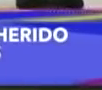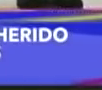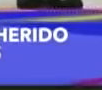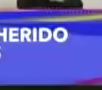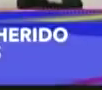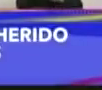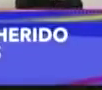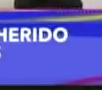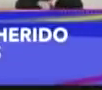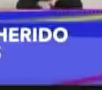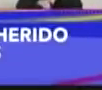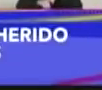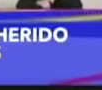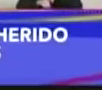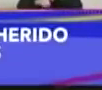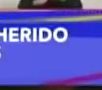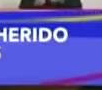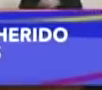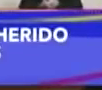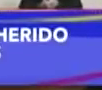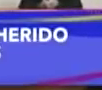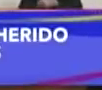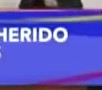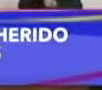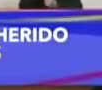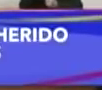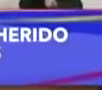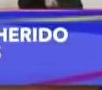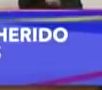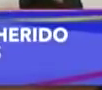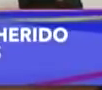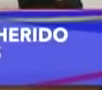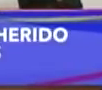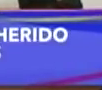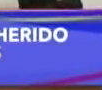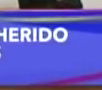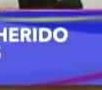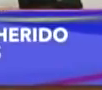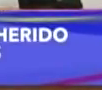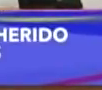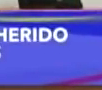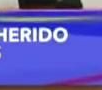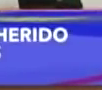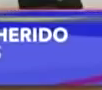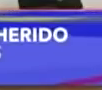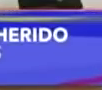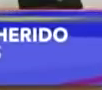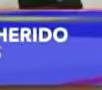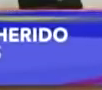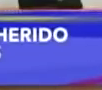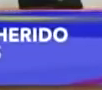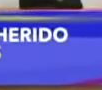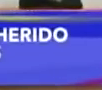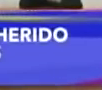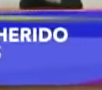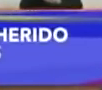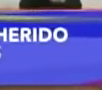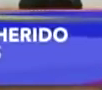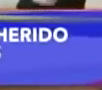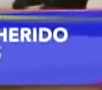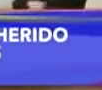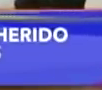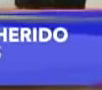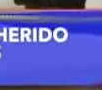Ángela Ramona Díaz y Francimara Cadales. Vemos allí al presidente Nicolás